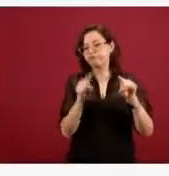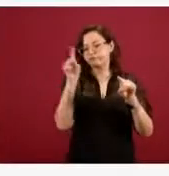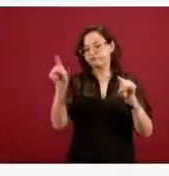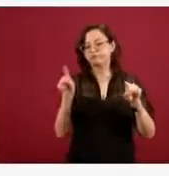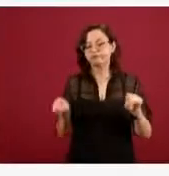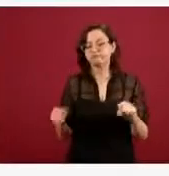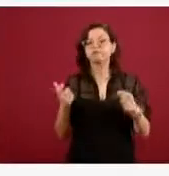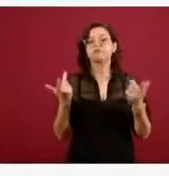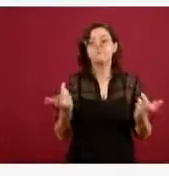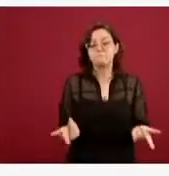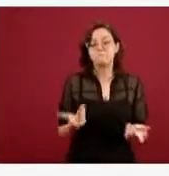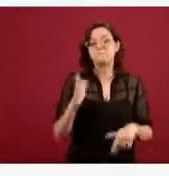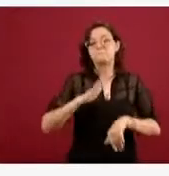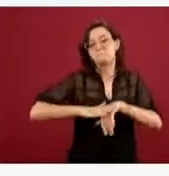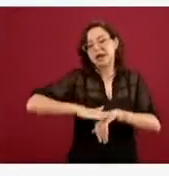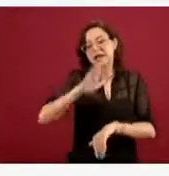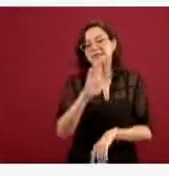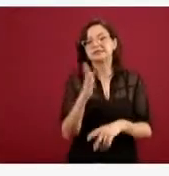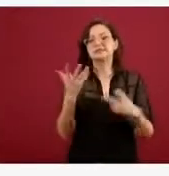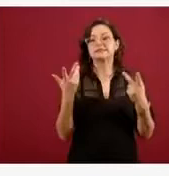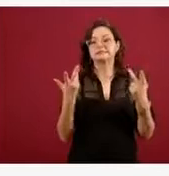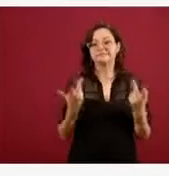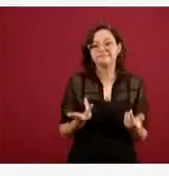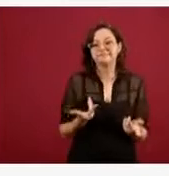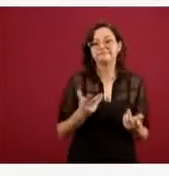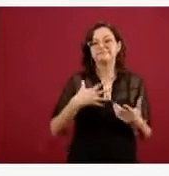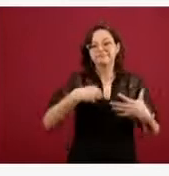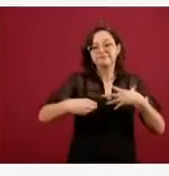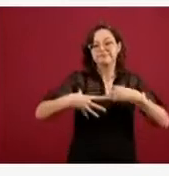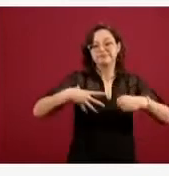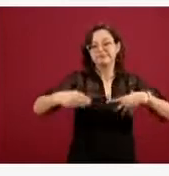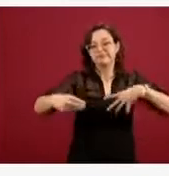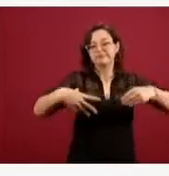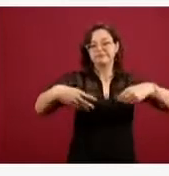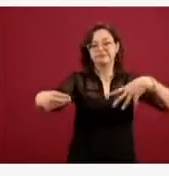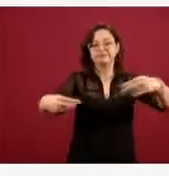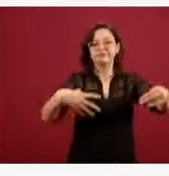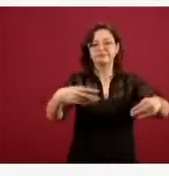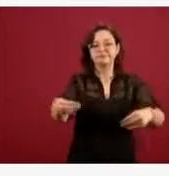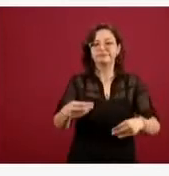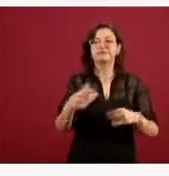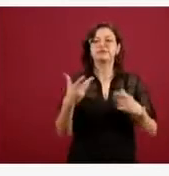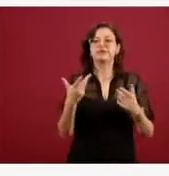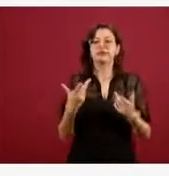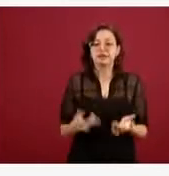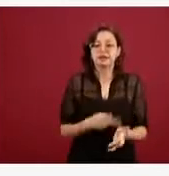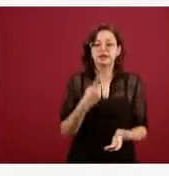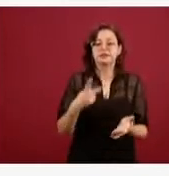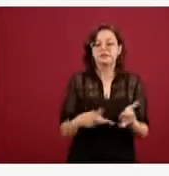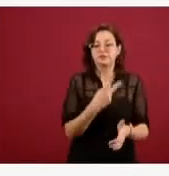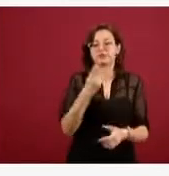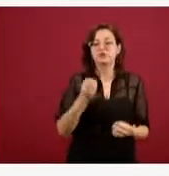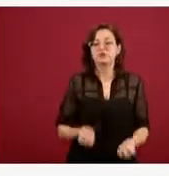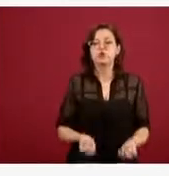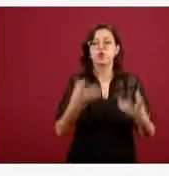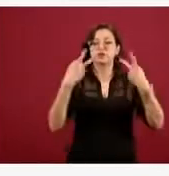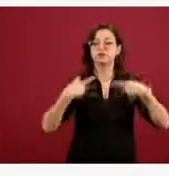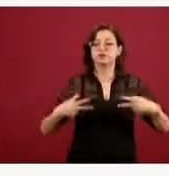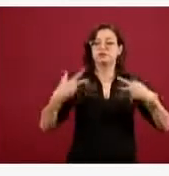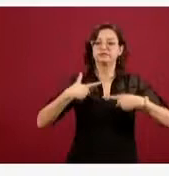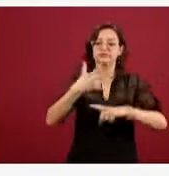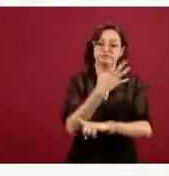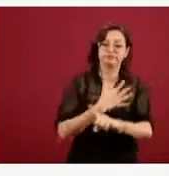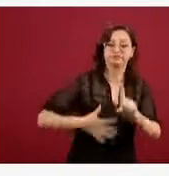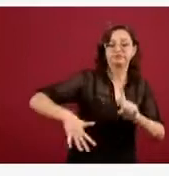llevando a cabo una mayor, digamos, transmisión de la enfermedad en función de la población que cada